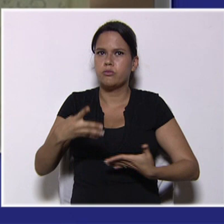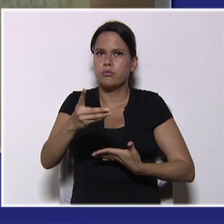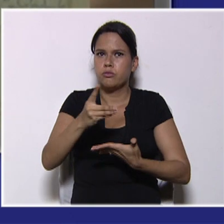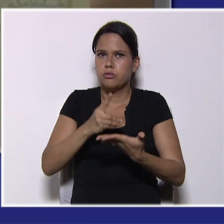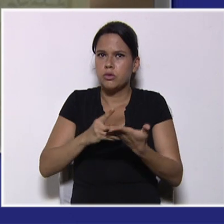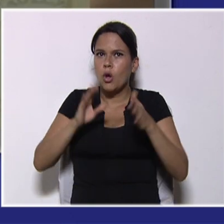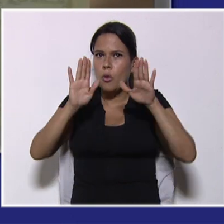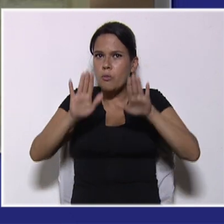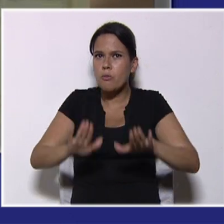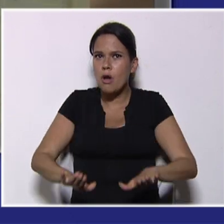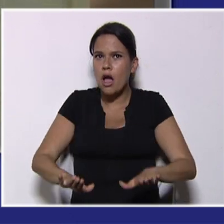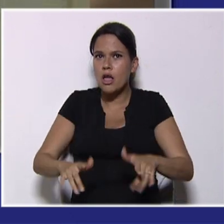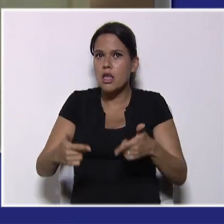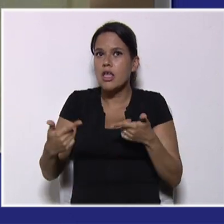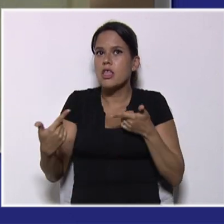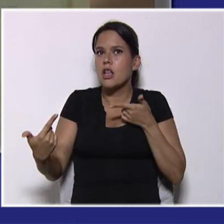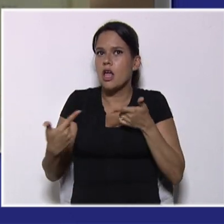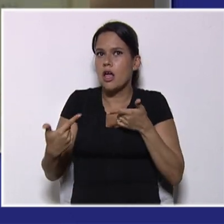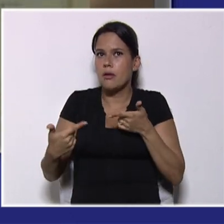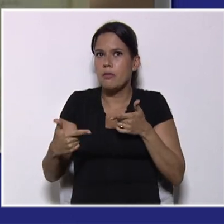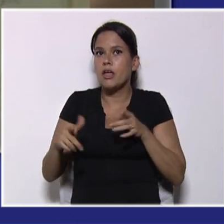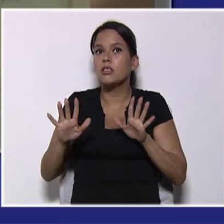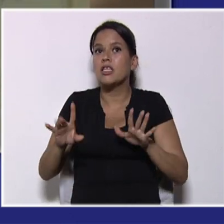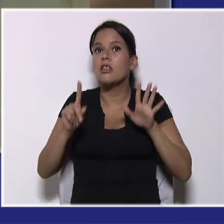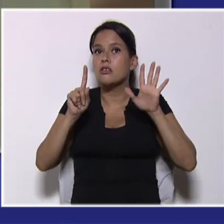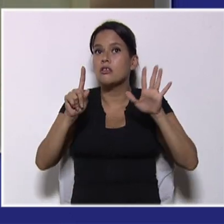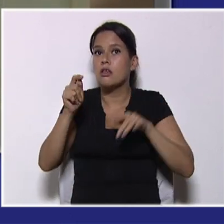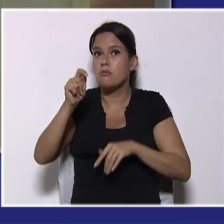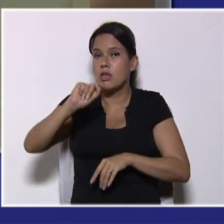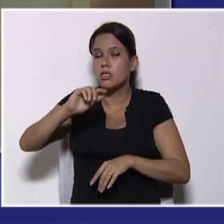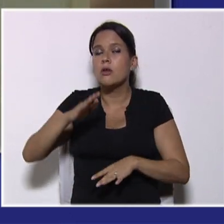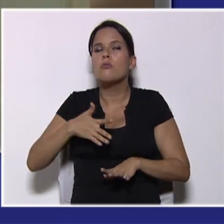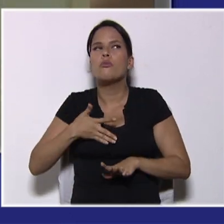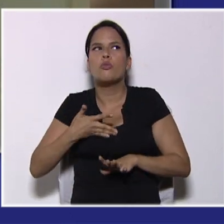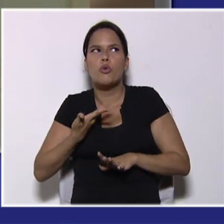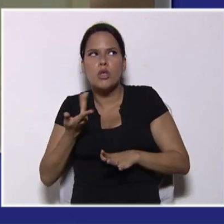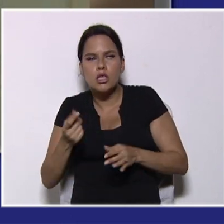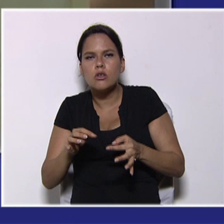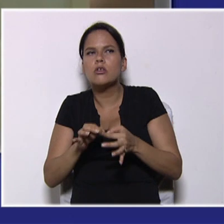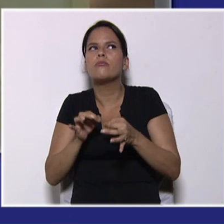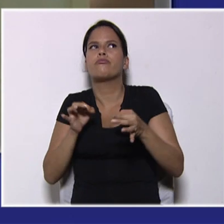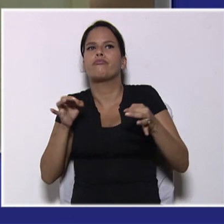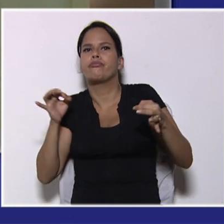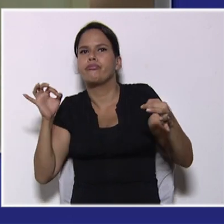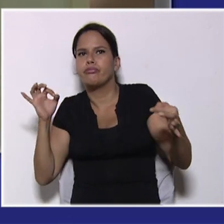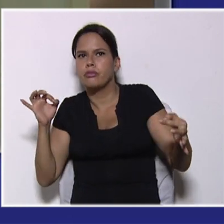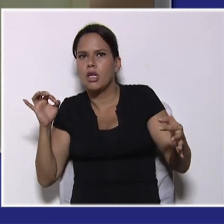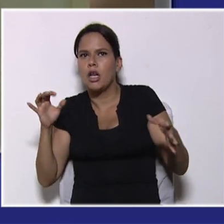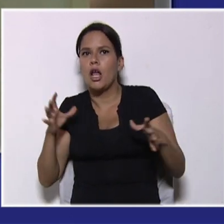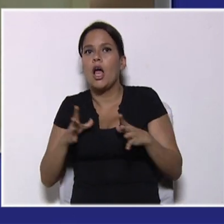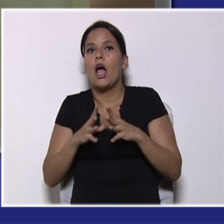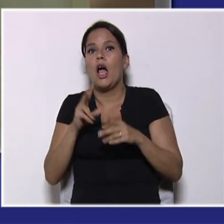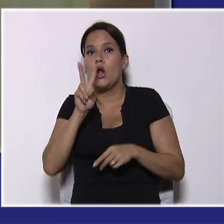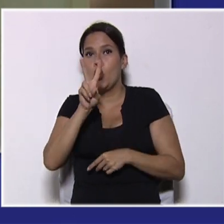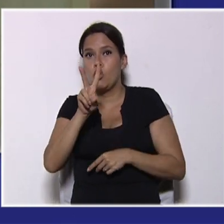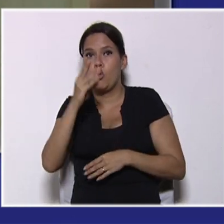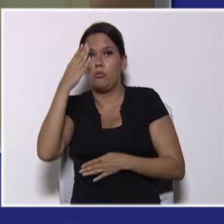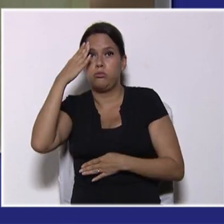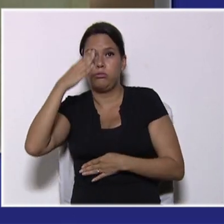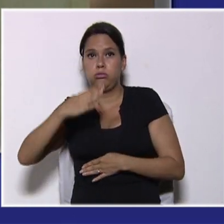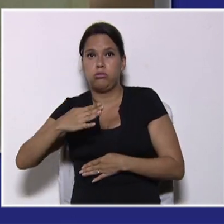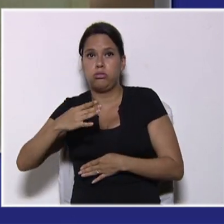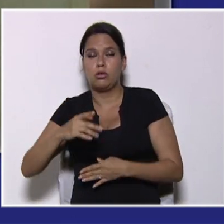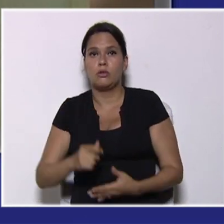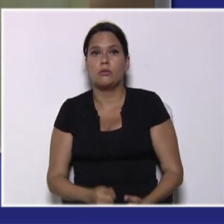las armas duraría 6 meses, pudiendo ser prorrogado, y confinaba a los ejércitos de ambos bandos a